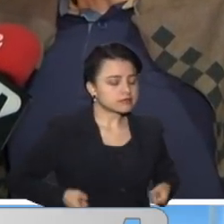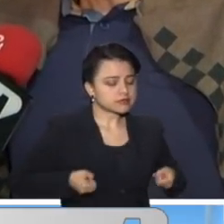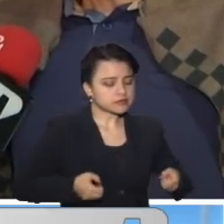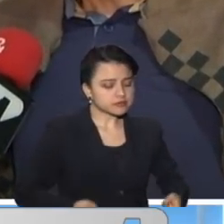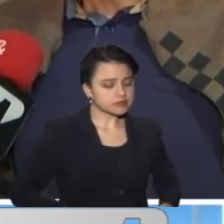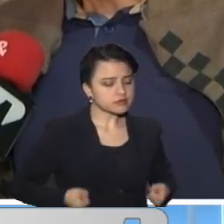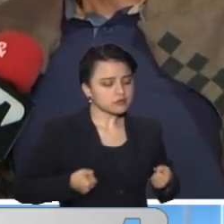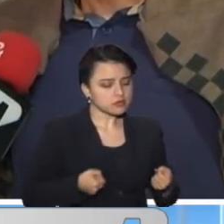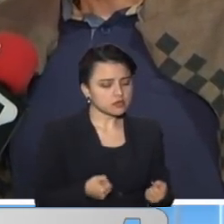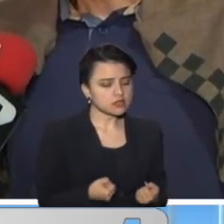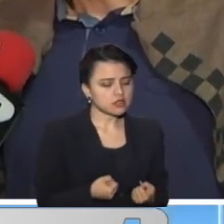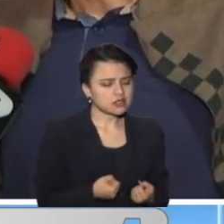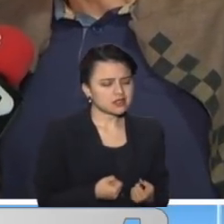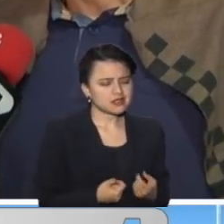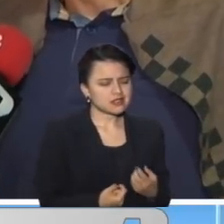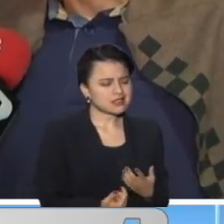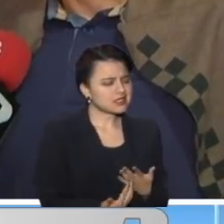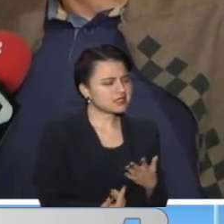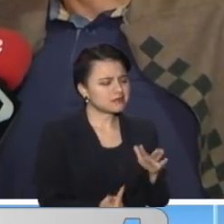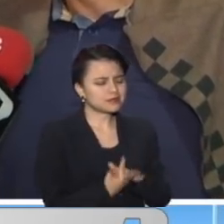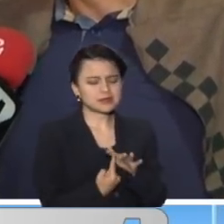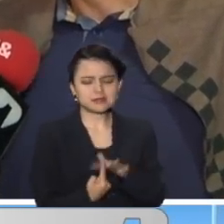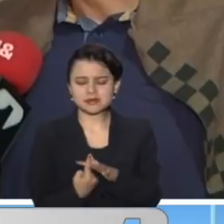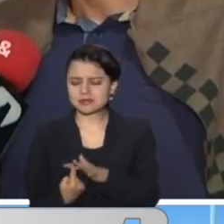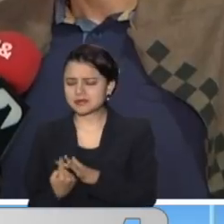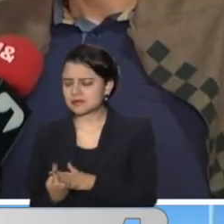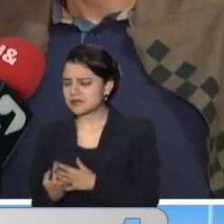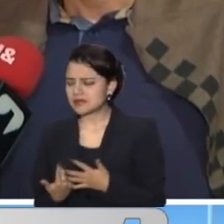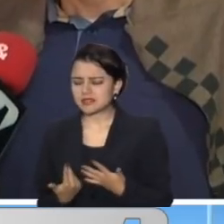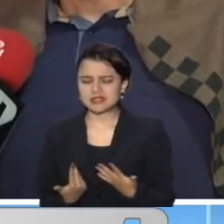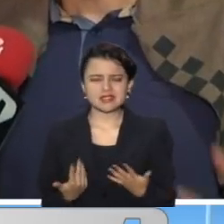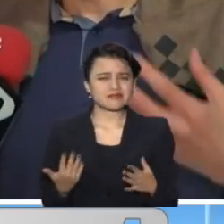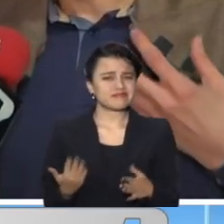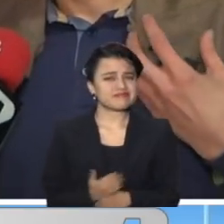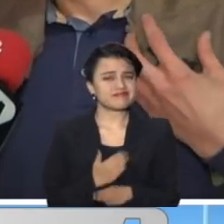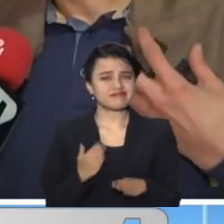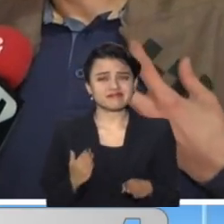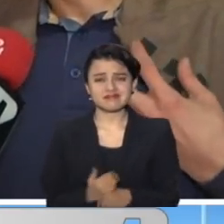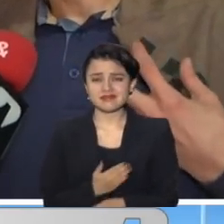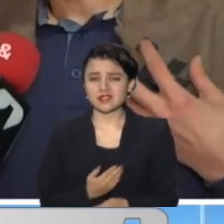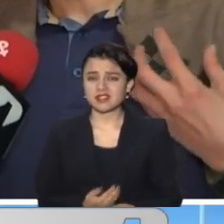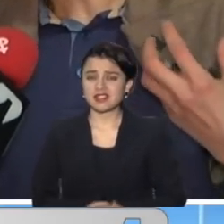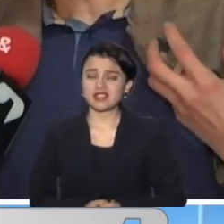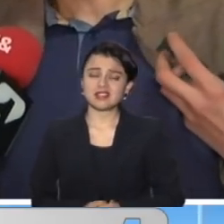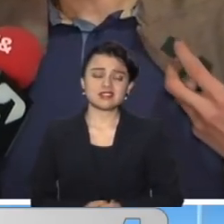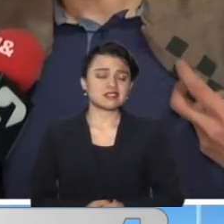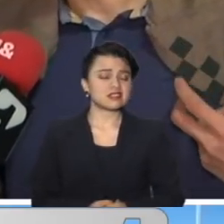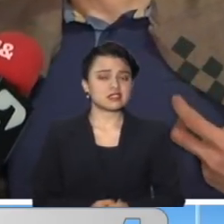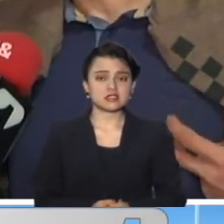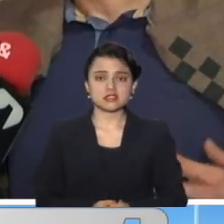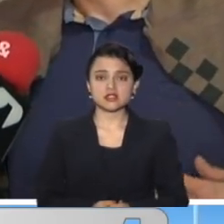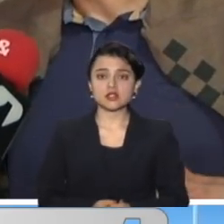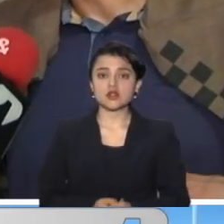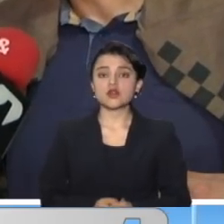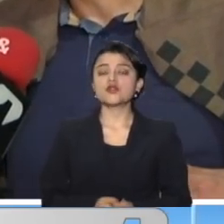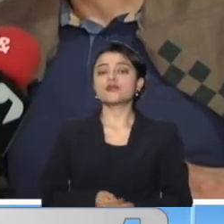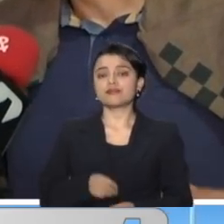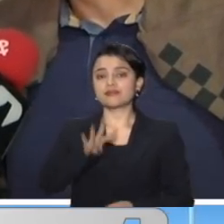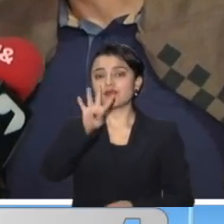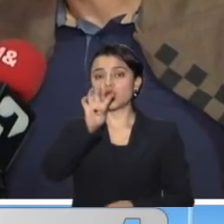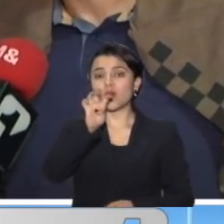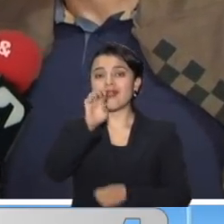Se han presentado muchísimos inconvenientes. Me alimenté durante más de 9 años por